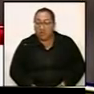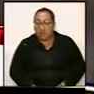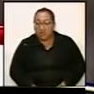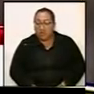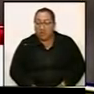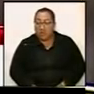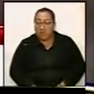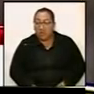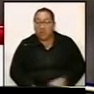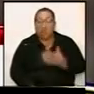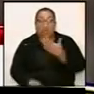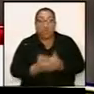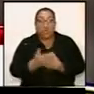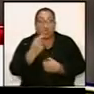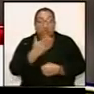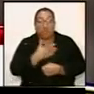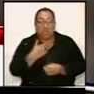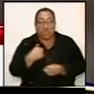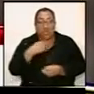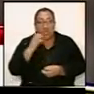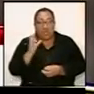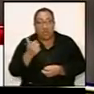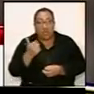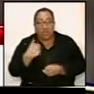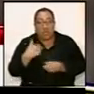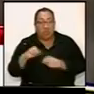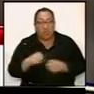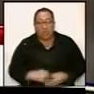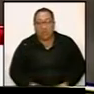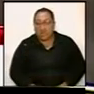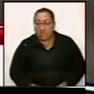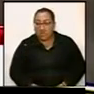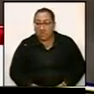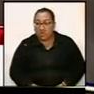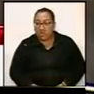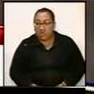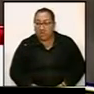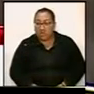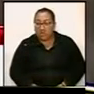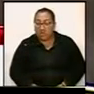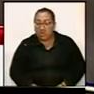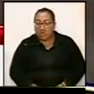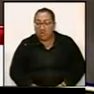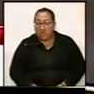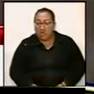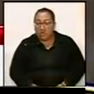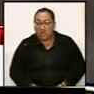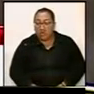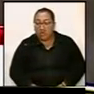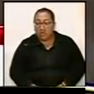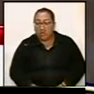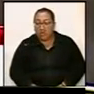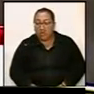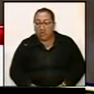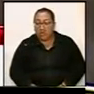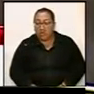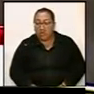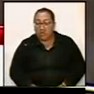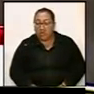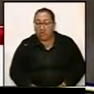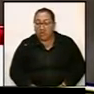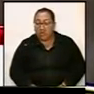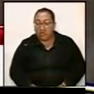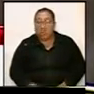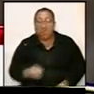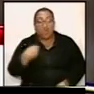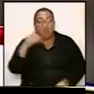eso, señor presidente, creo que tenemos que hacer la articulación, tener esta autoridad, tener